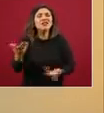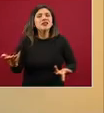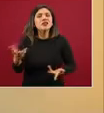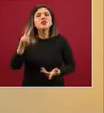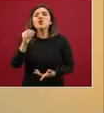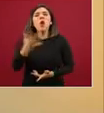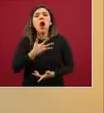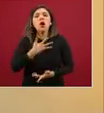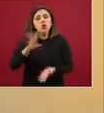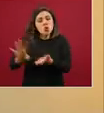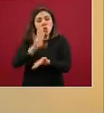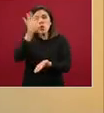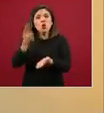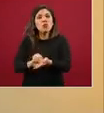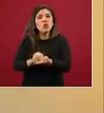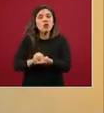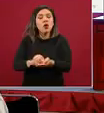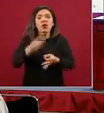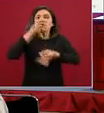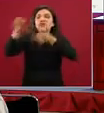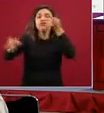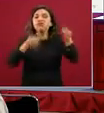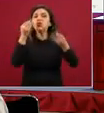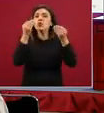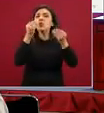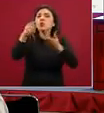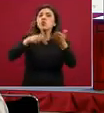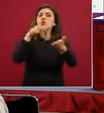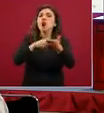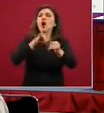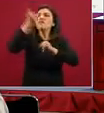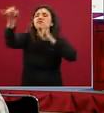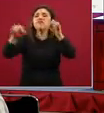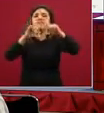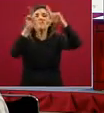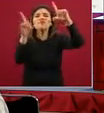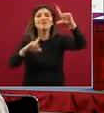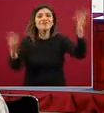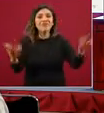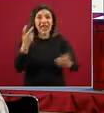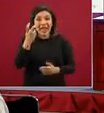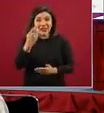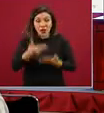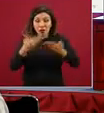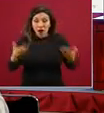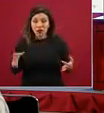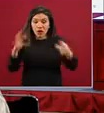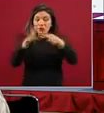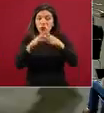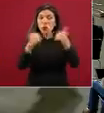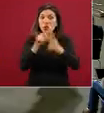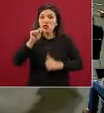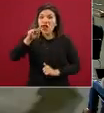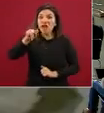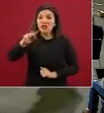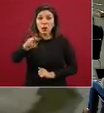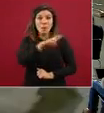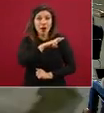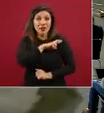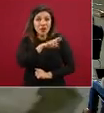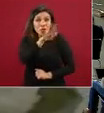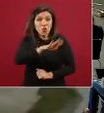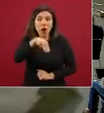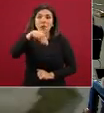justamente no tuvimos la cobertura en muchas entidades de la República. Entonces, por eso la alianza ahora con la televisión privada,